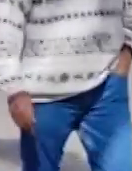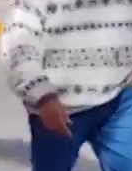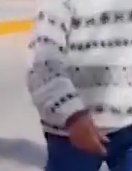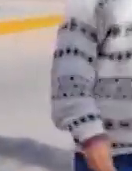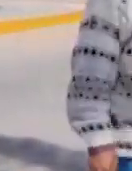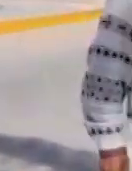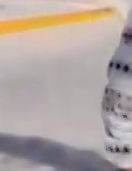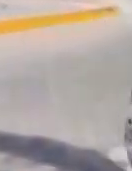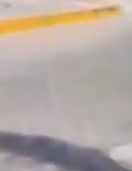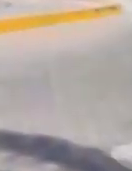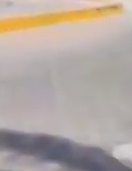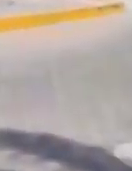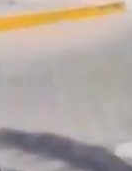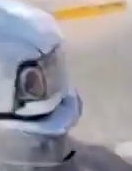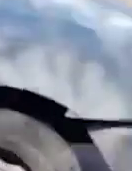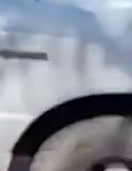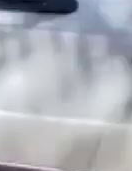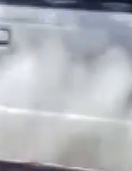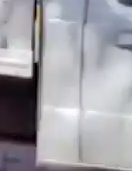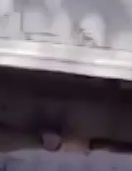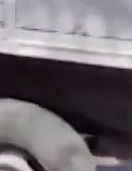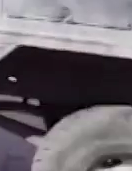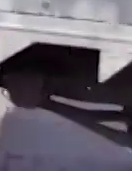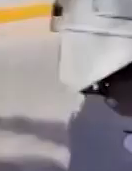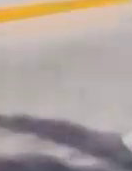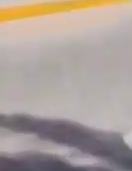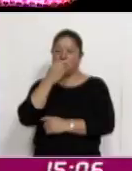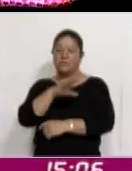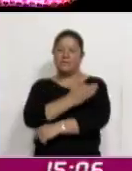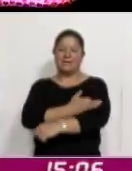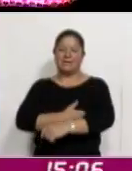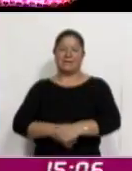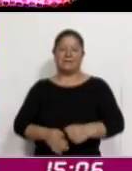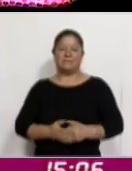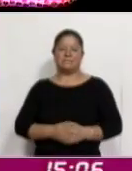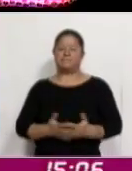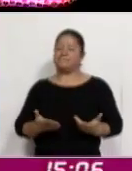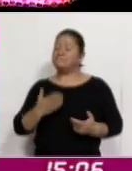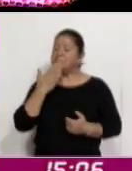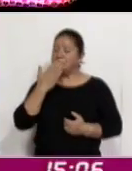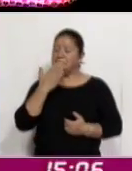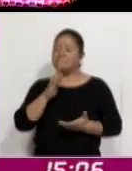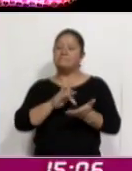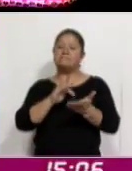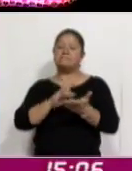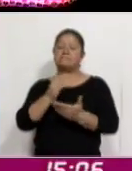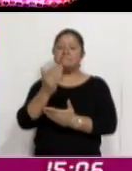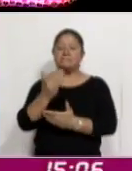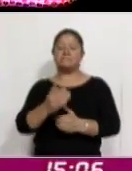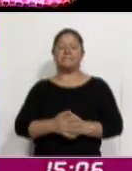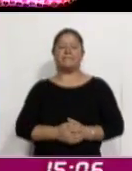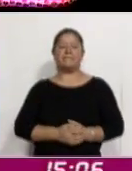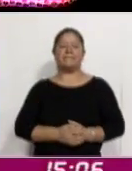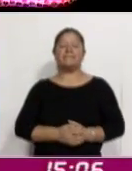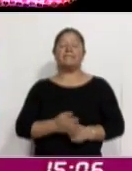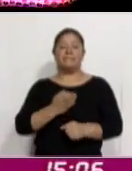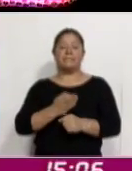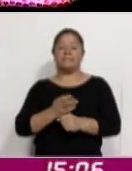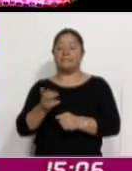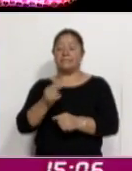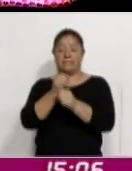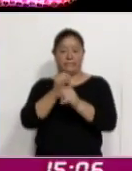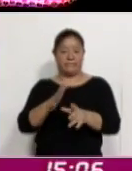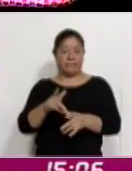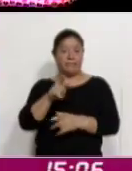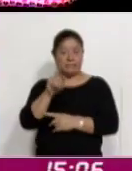los micrófonos al estudio. Que tenga una excelente tarde. Muy bien, muchísimas gracias, Edith. Gracias por esta información. Y ya escucha